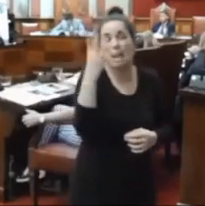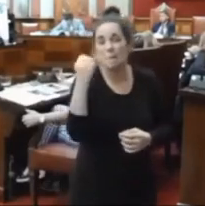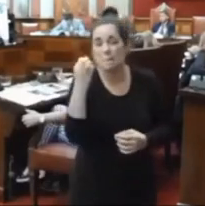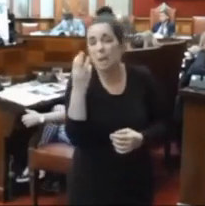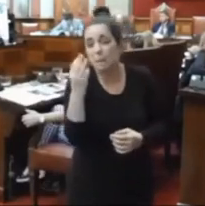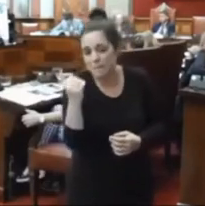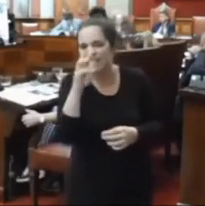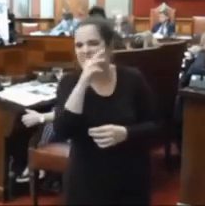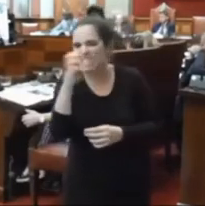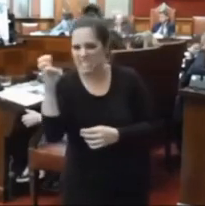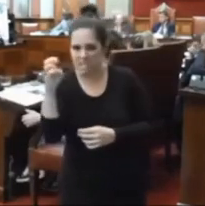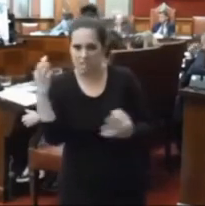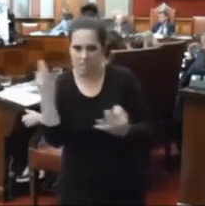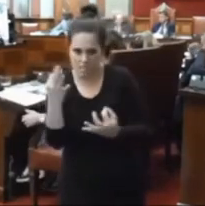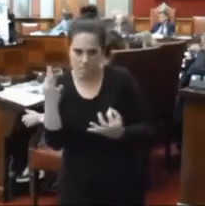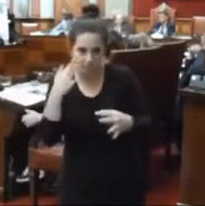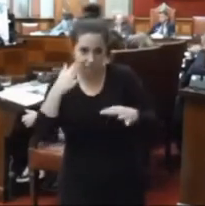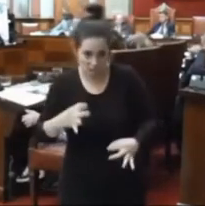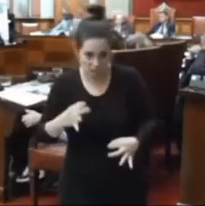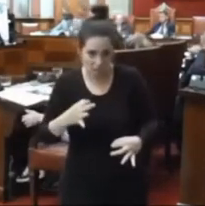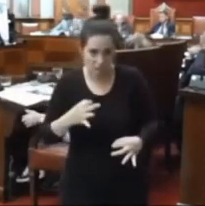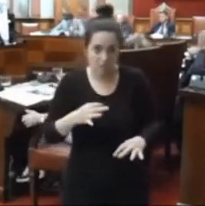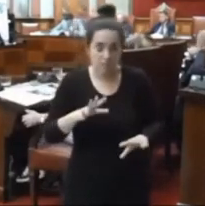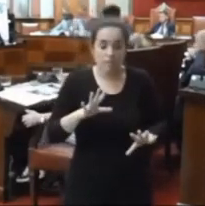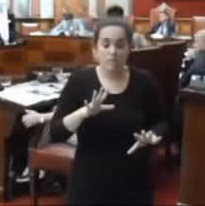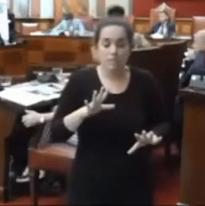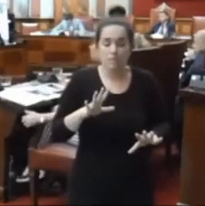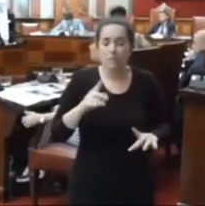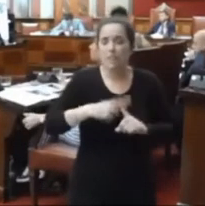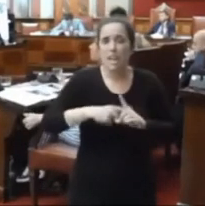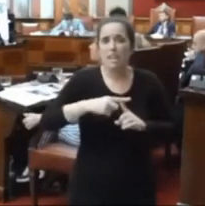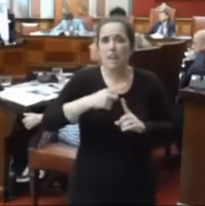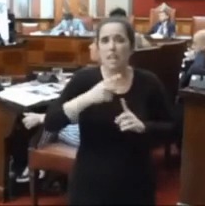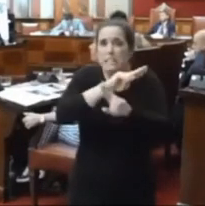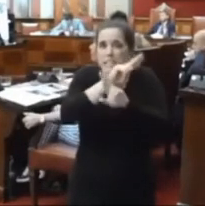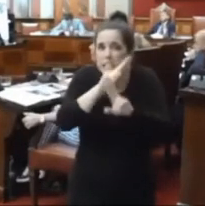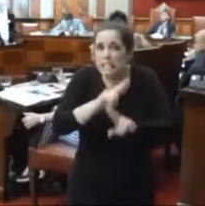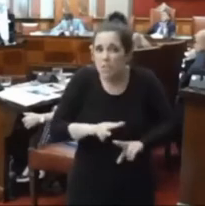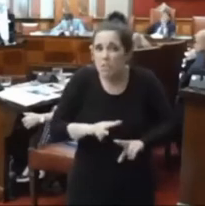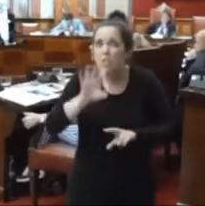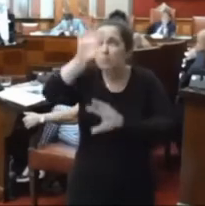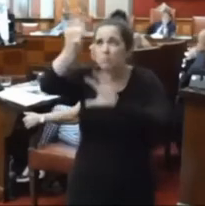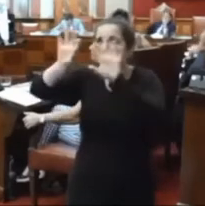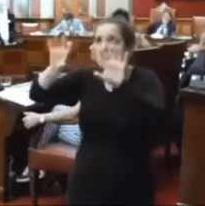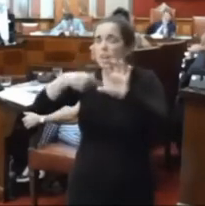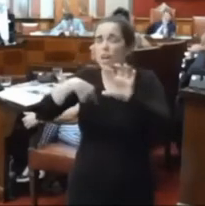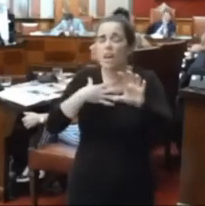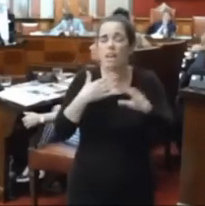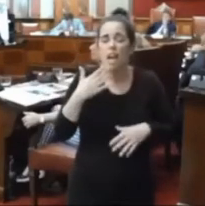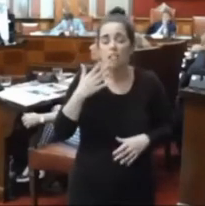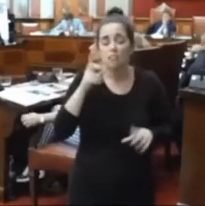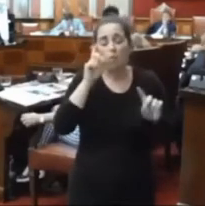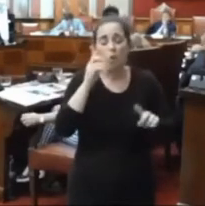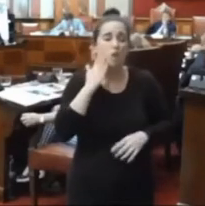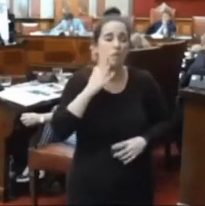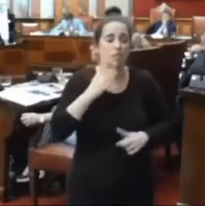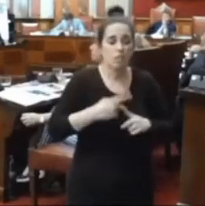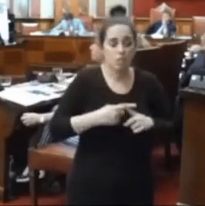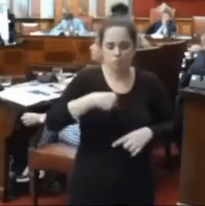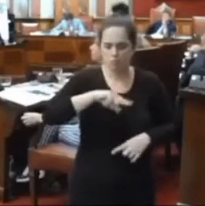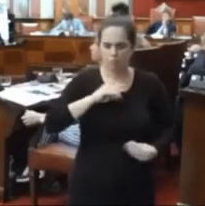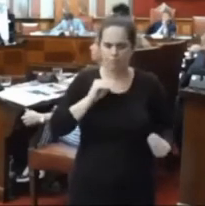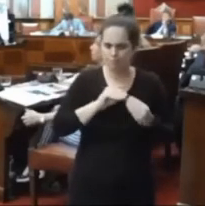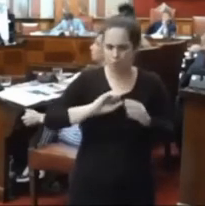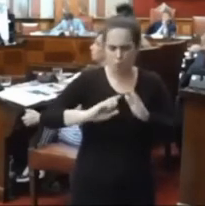se me acaba el tiempo, solo plantearles dos cuestiones, por favor. A nivel internacional, la educación afectivo-sexual, y nosotros estamos totalmente de acuerdo,